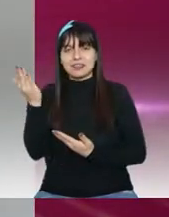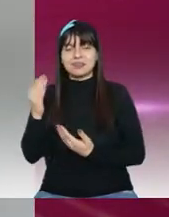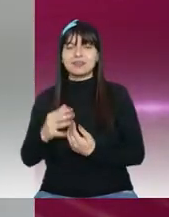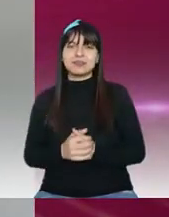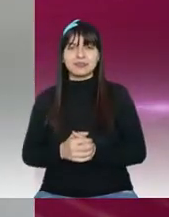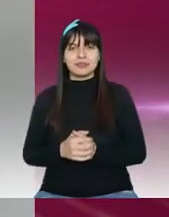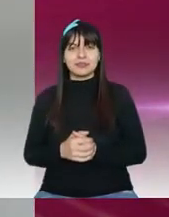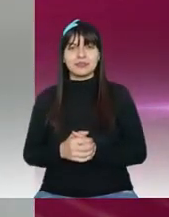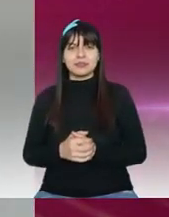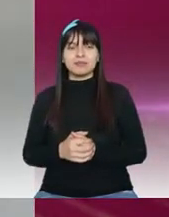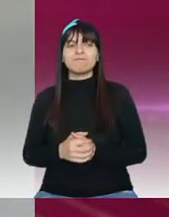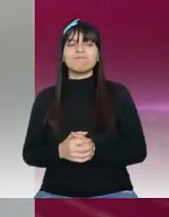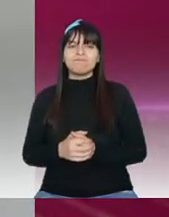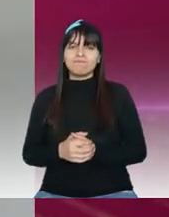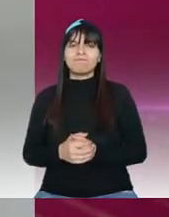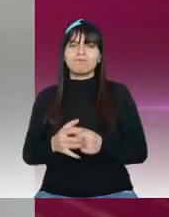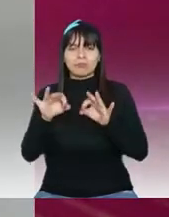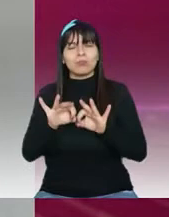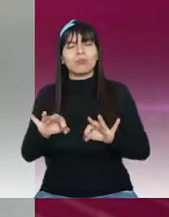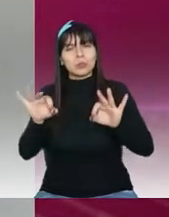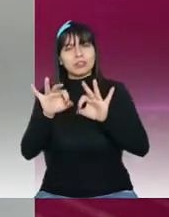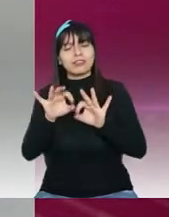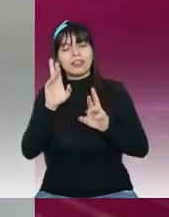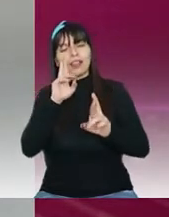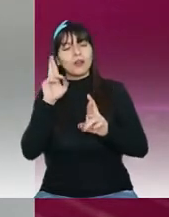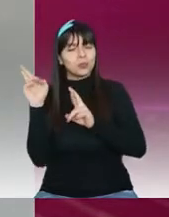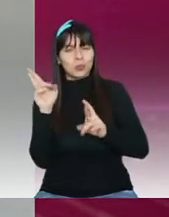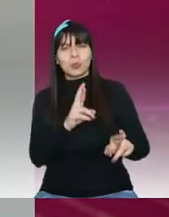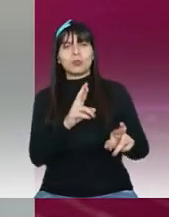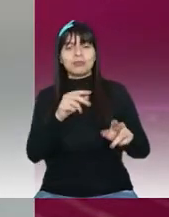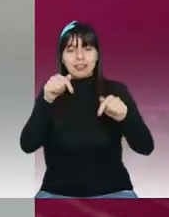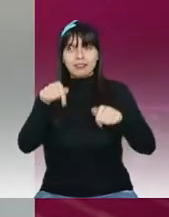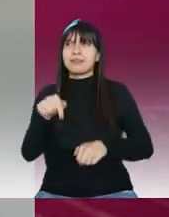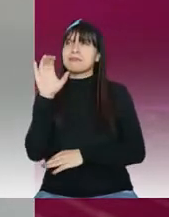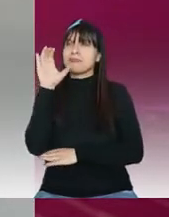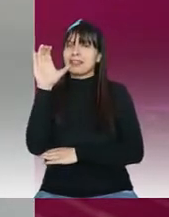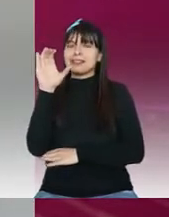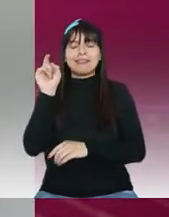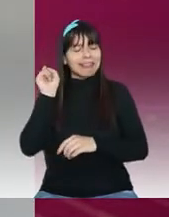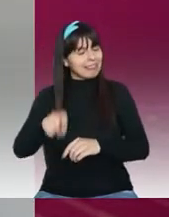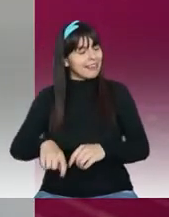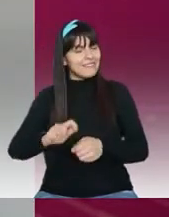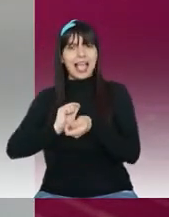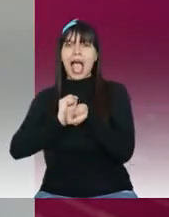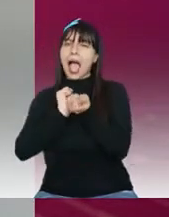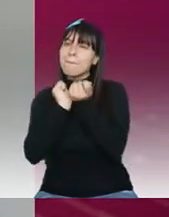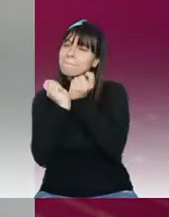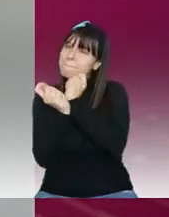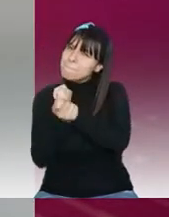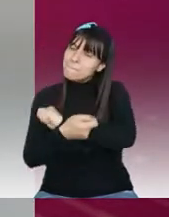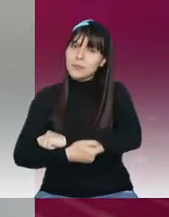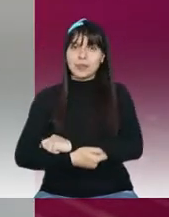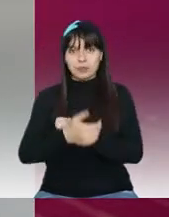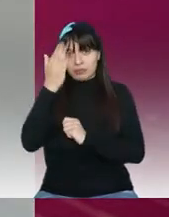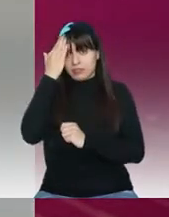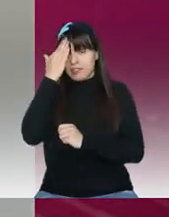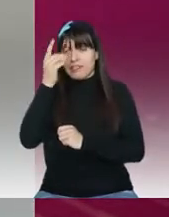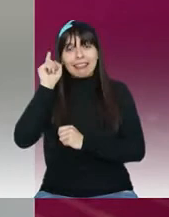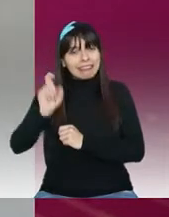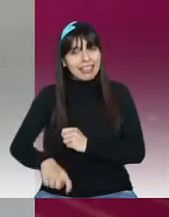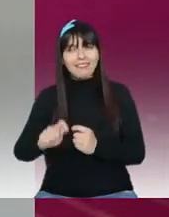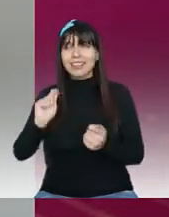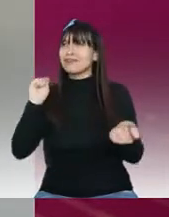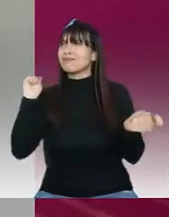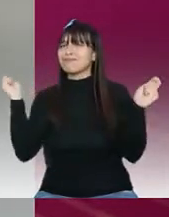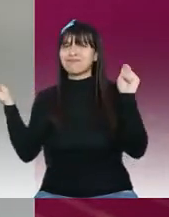servirnos para reconocer un país que necesita cambios estructurales para un mundo que necesita cambio de estructura cambios de